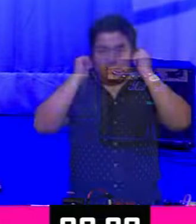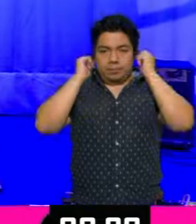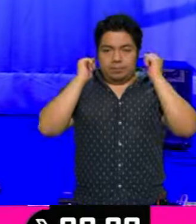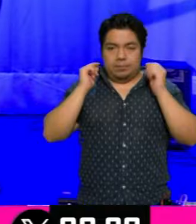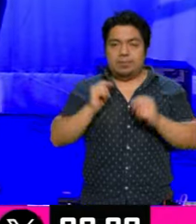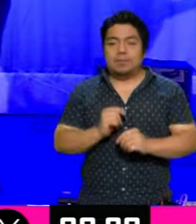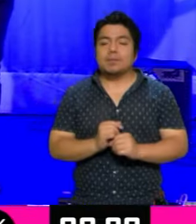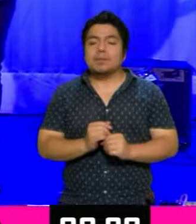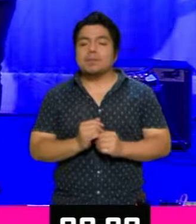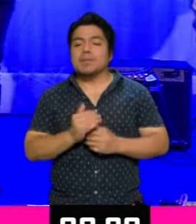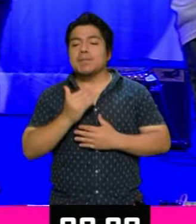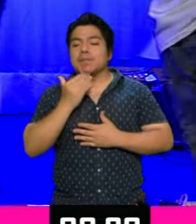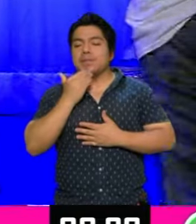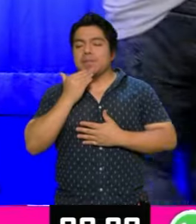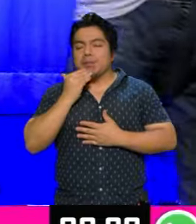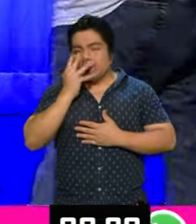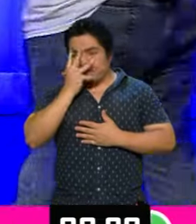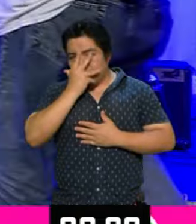ah, ah. ¡Bravo!